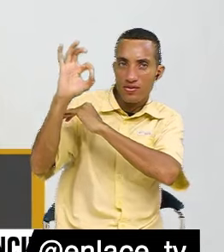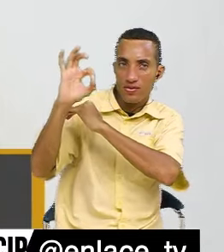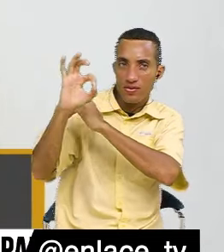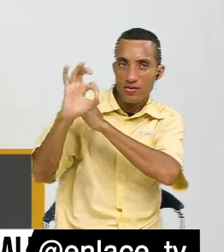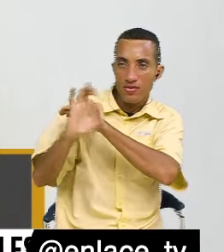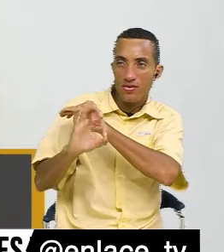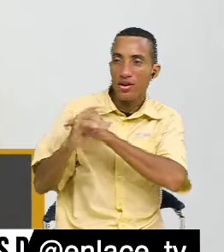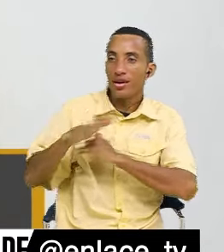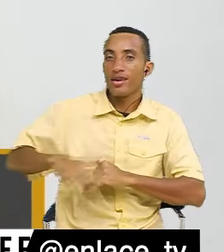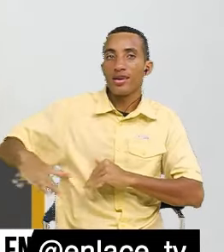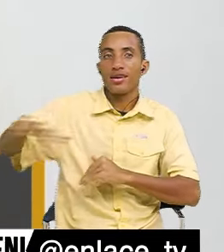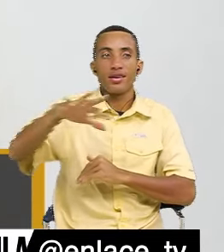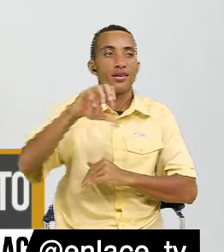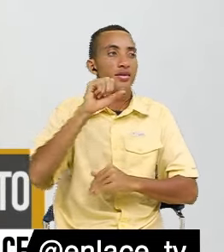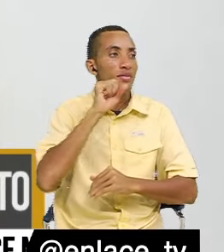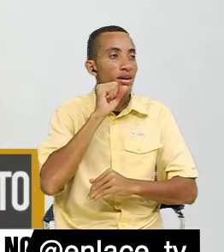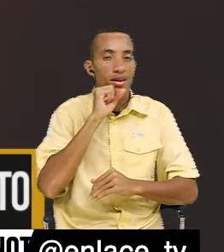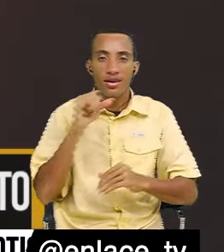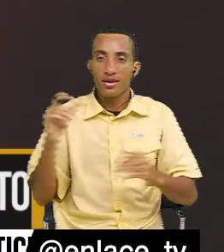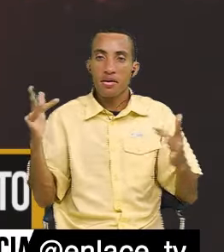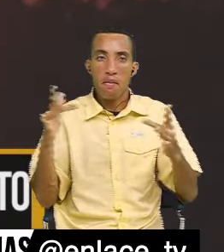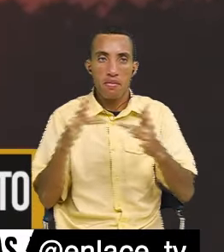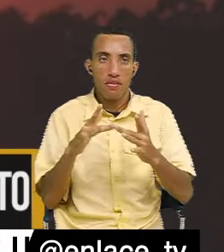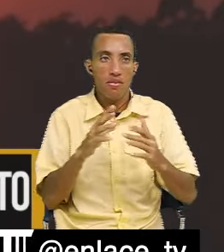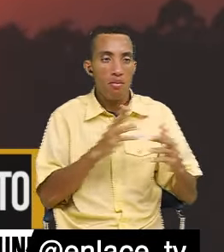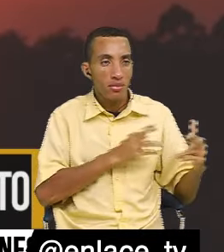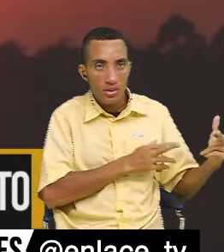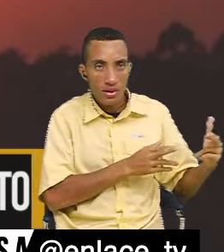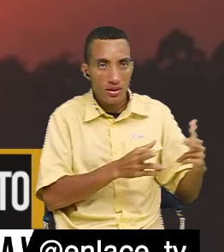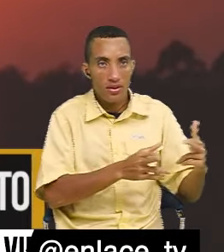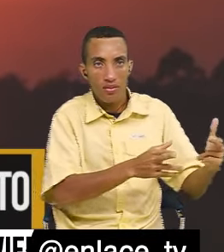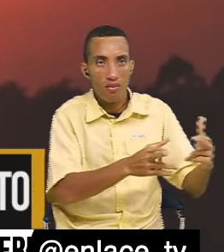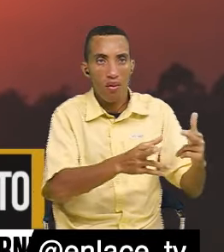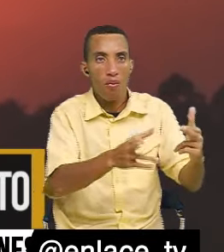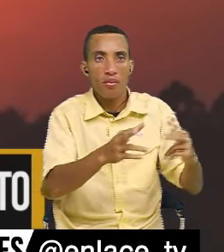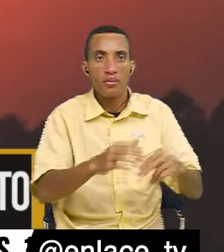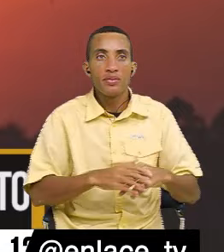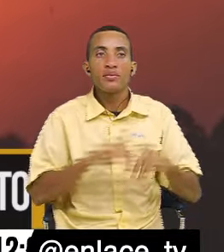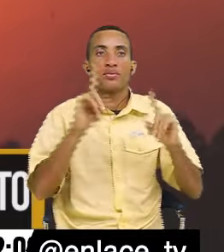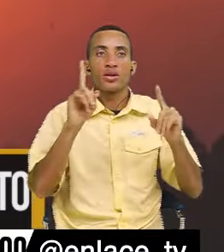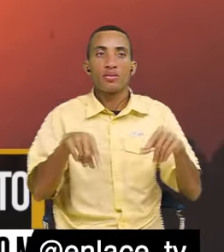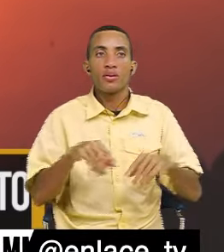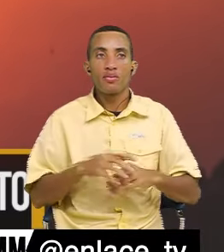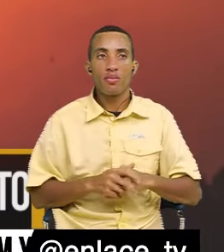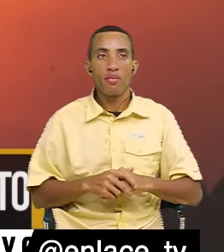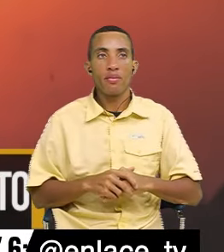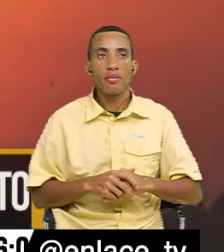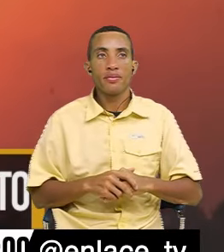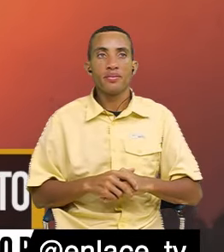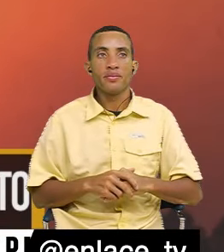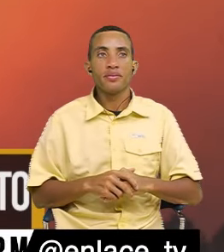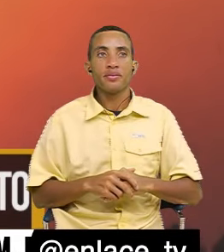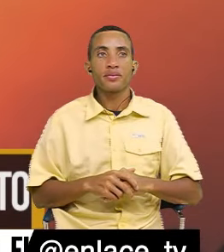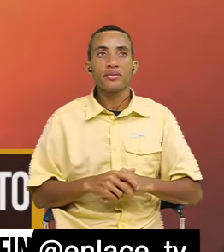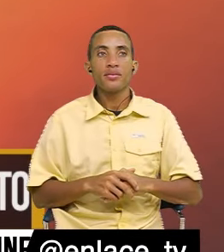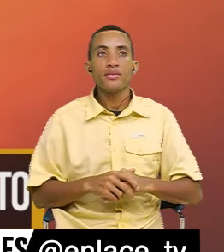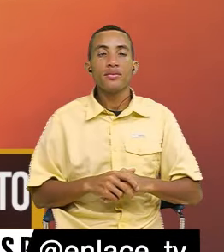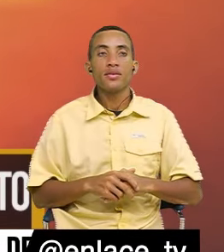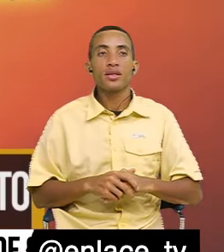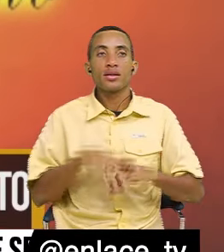ciudad y el río, también sale ahí en el afiche, y la